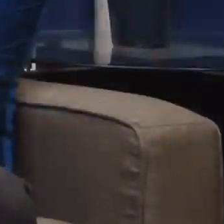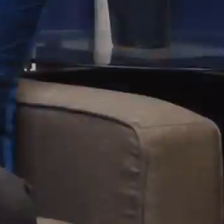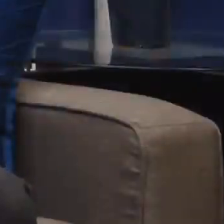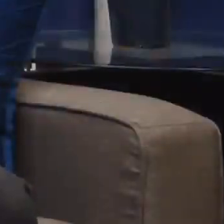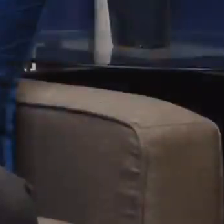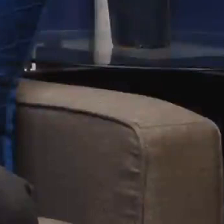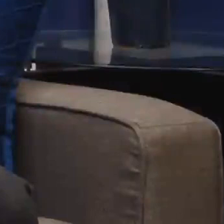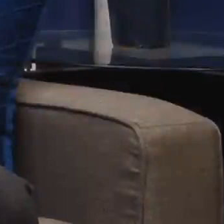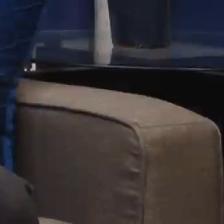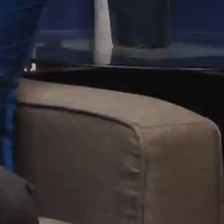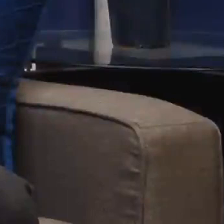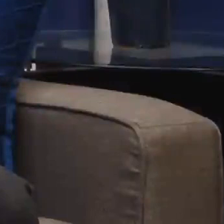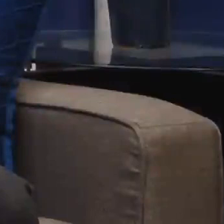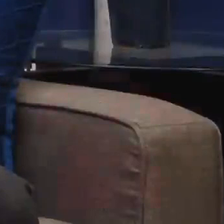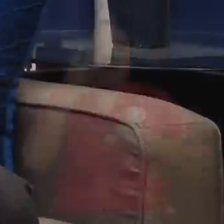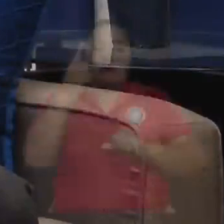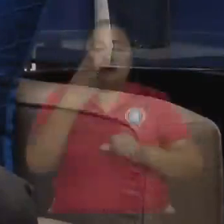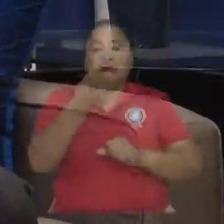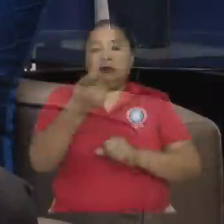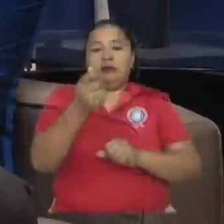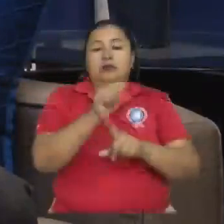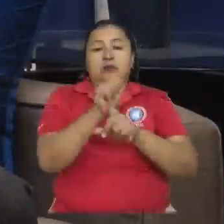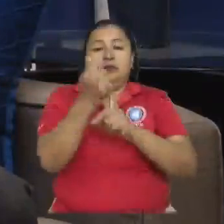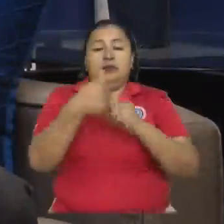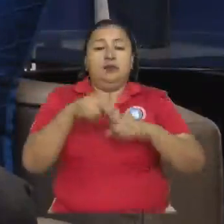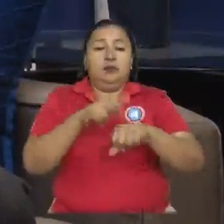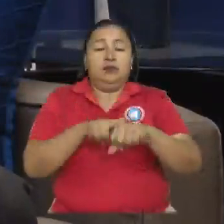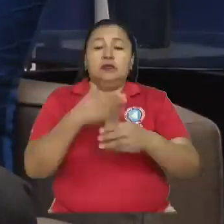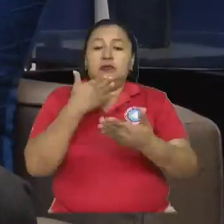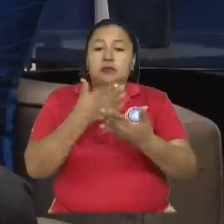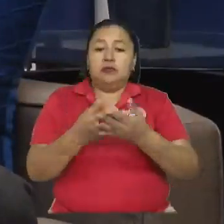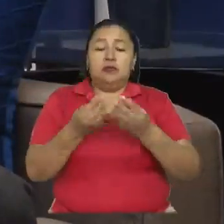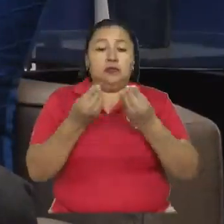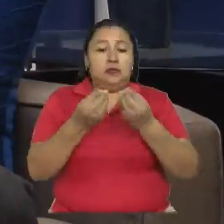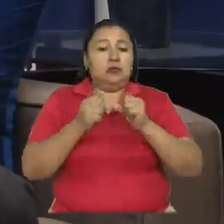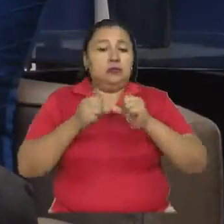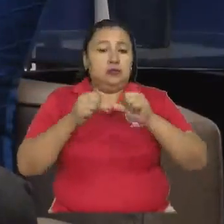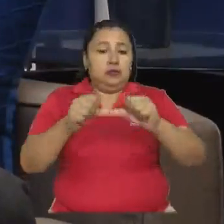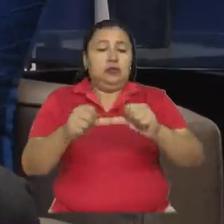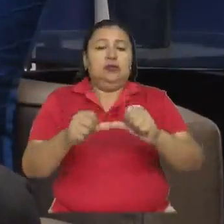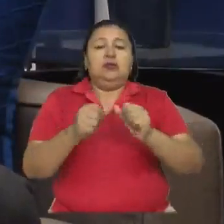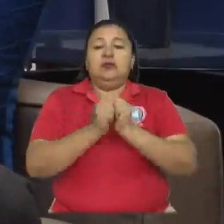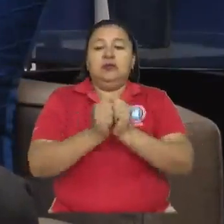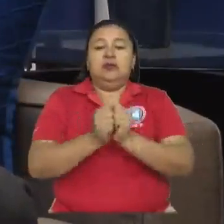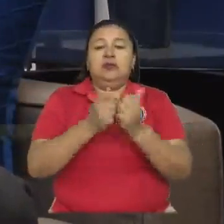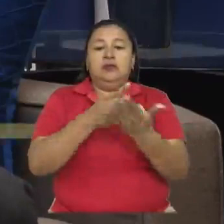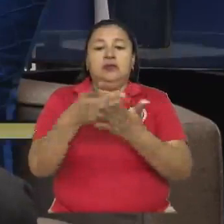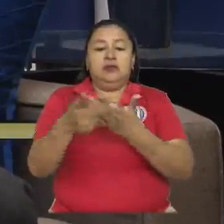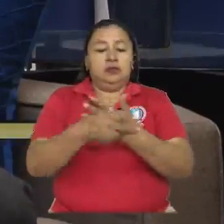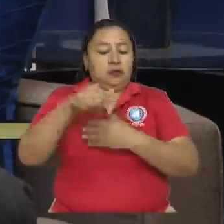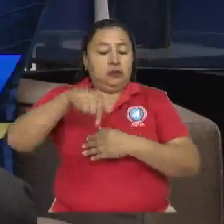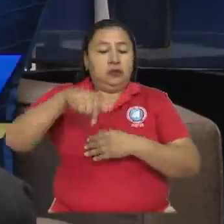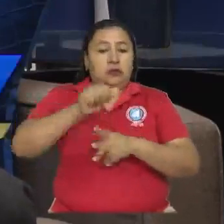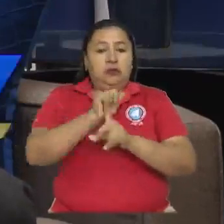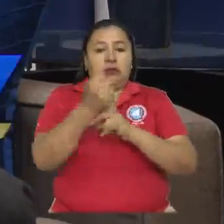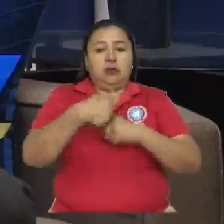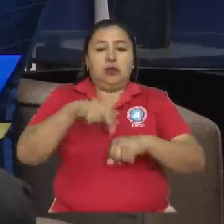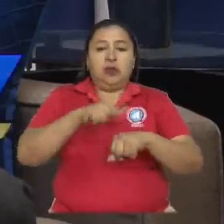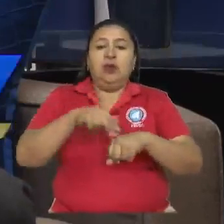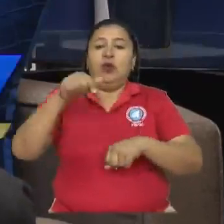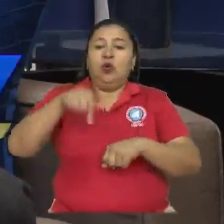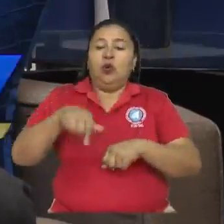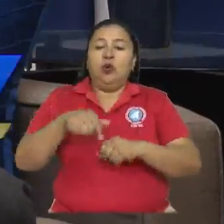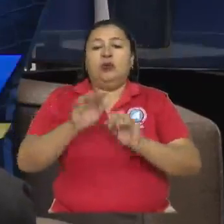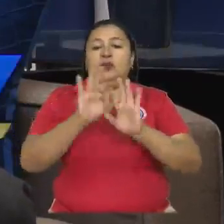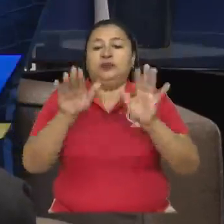Muchísimas gracias por continuar en sintonía del canal parlamentario. Muchísimas gracias por continuar acompañándonos en su programa desde el Parlamento. Hoy con nosotros la